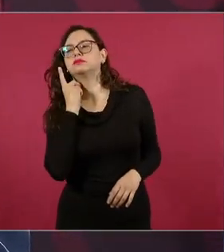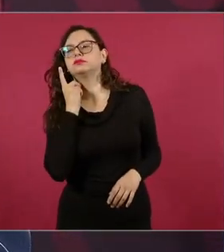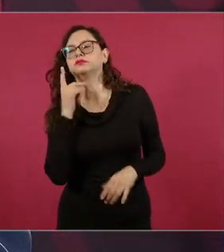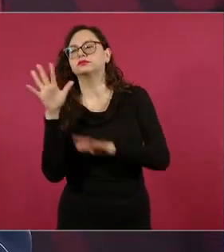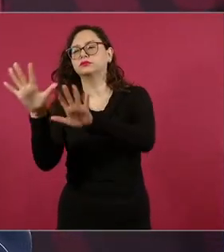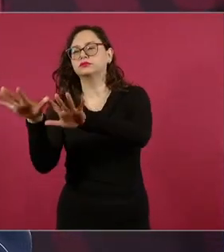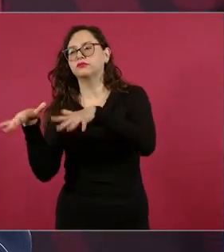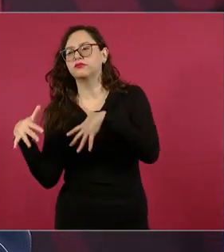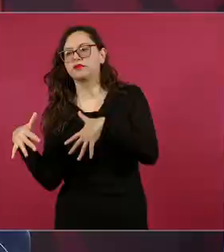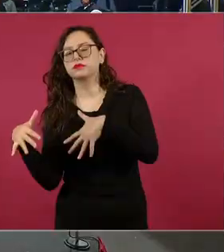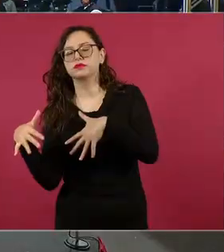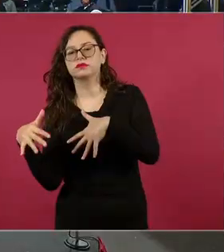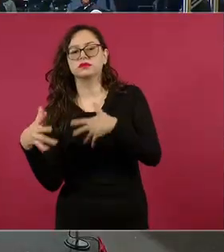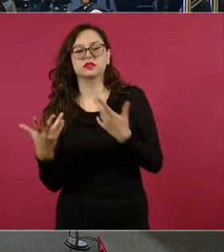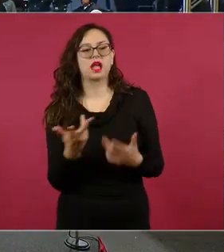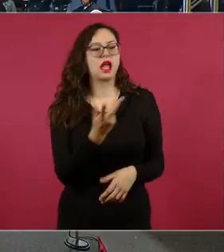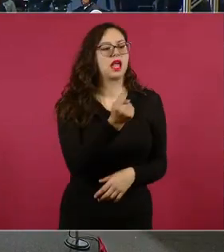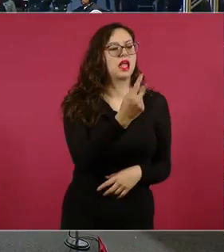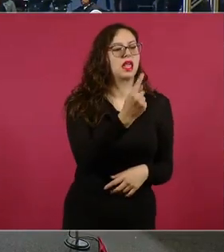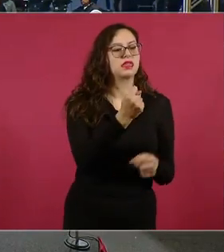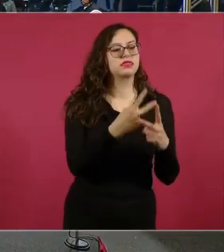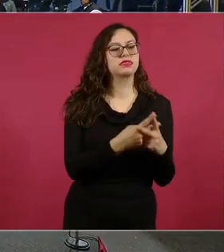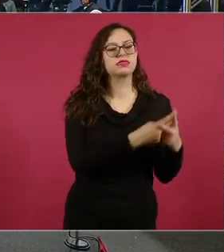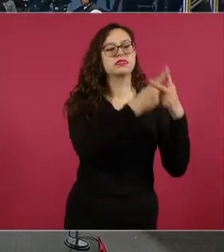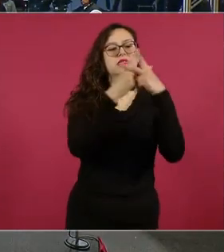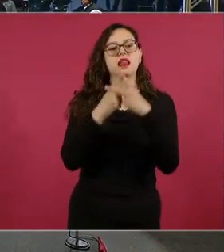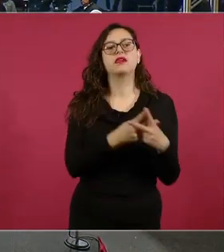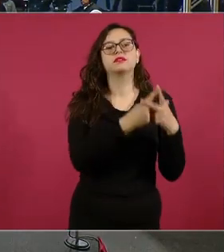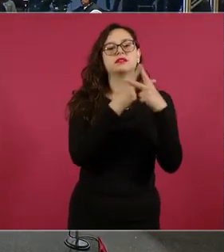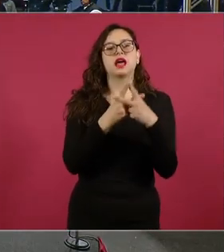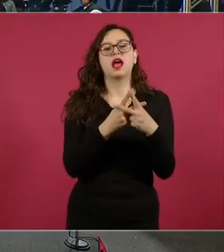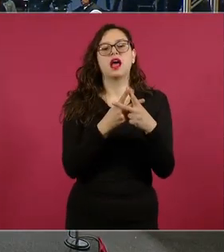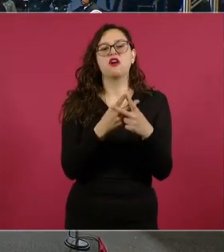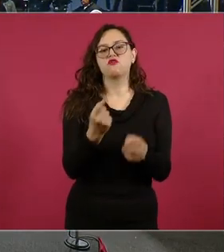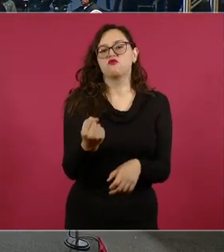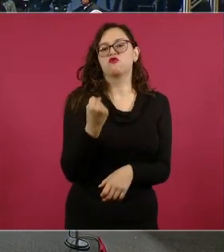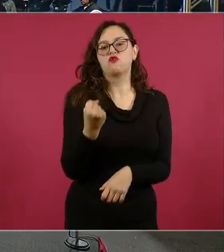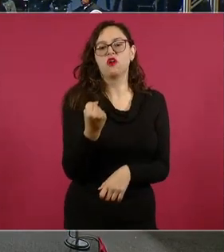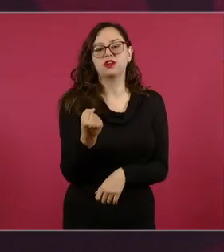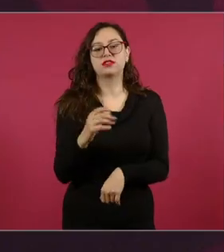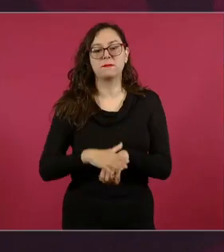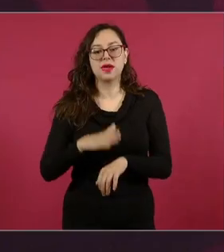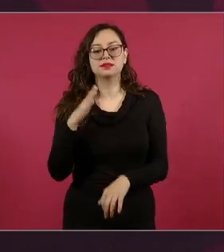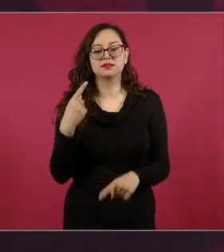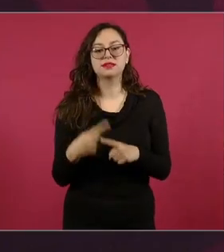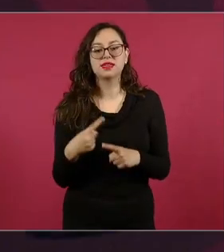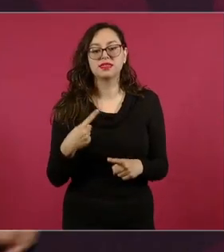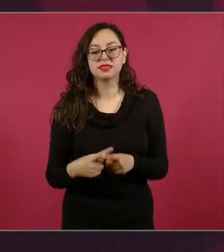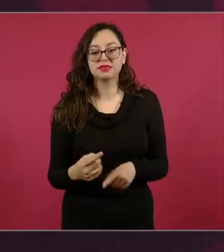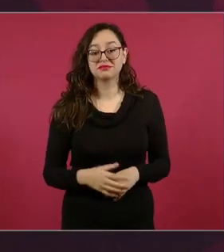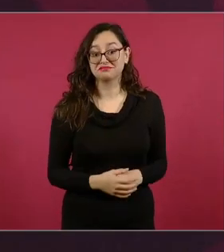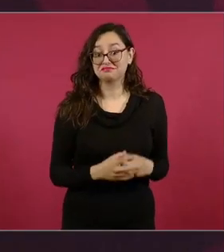poder? ¿Televisa o la Cámara de Diputados de antes? Televisa.